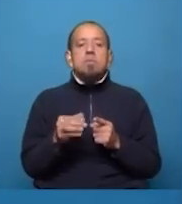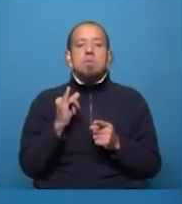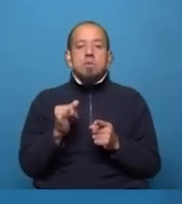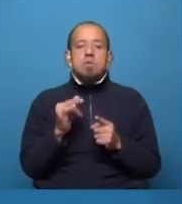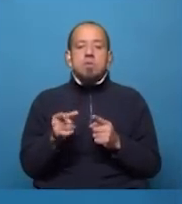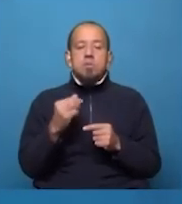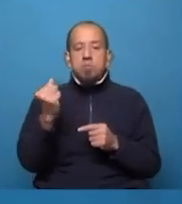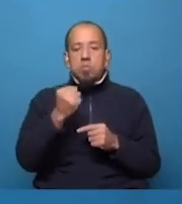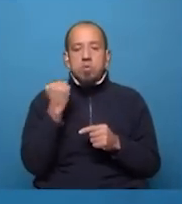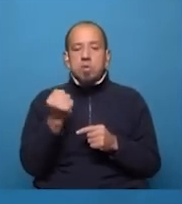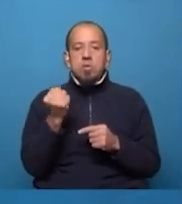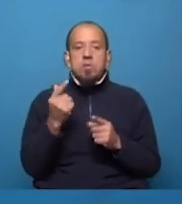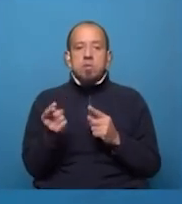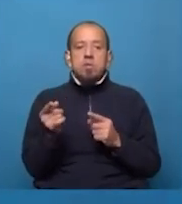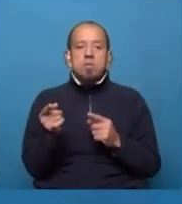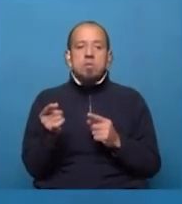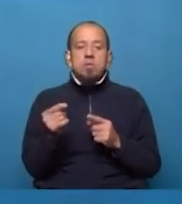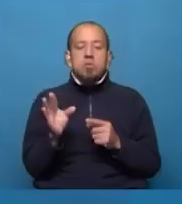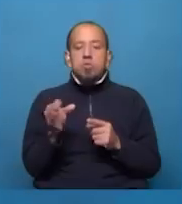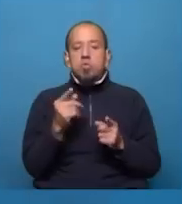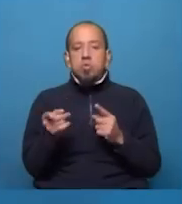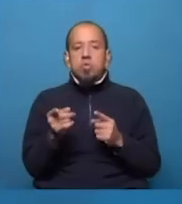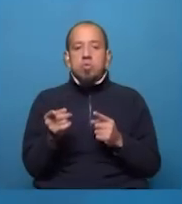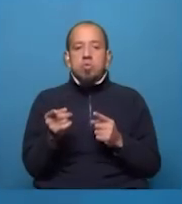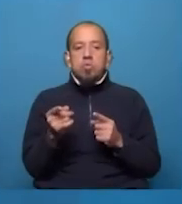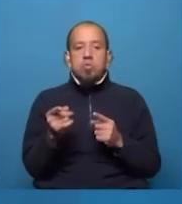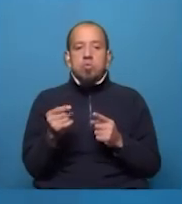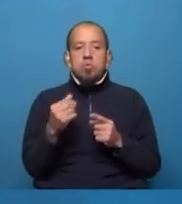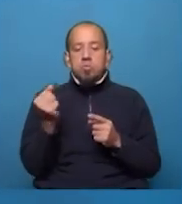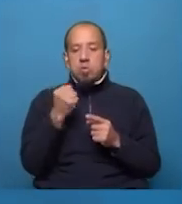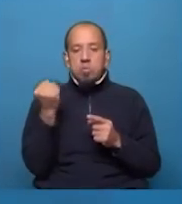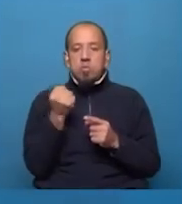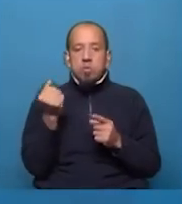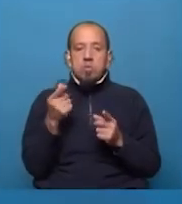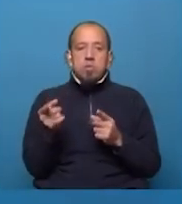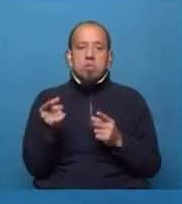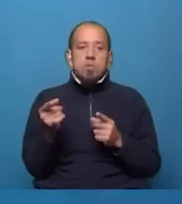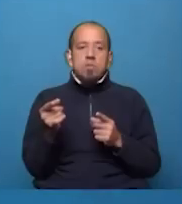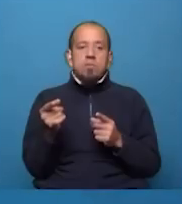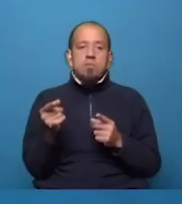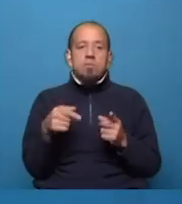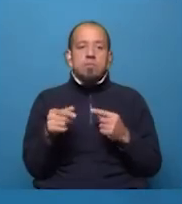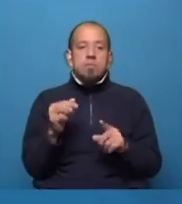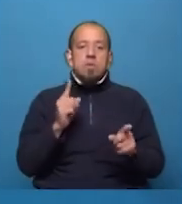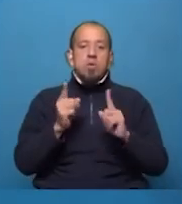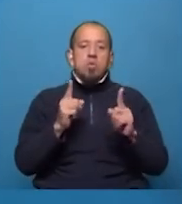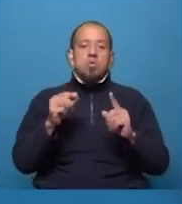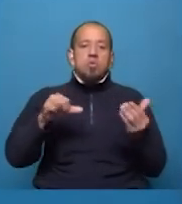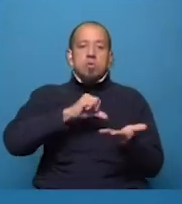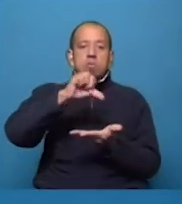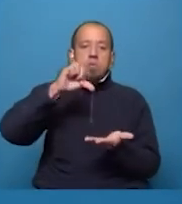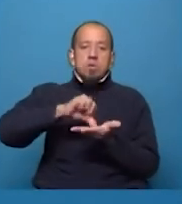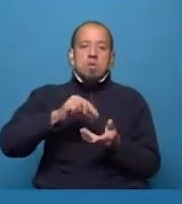operación muy importante toda la operación ha sido muy importante 11 países